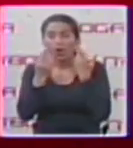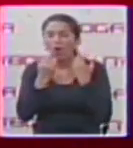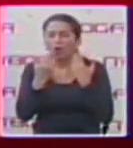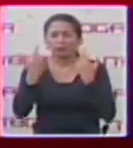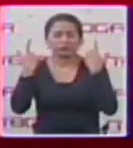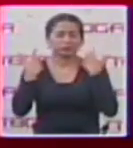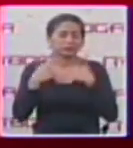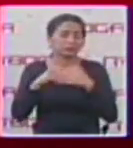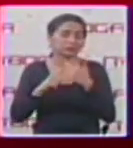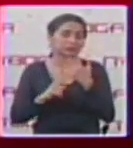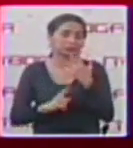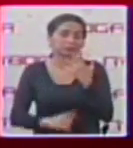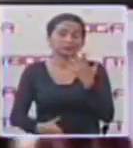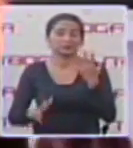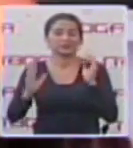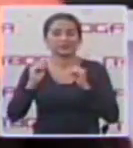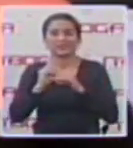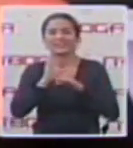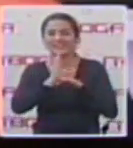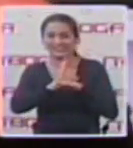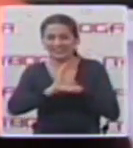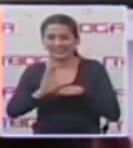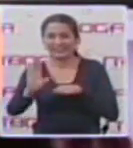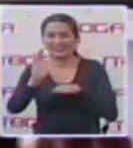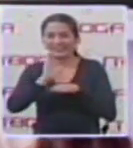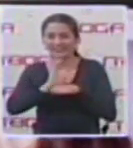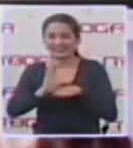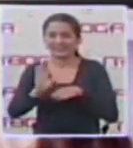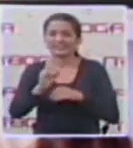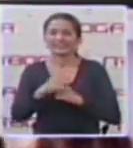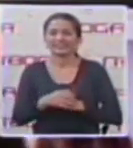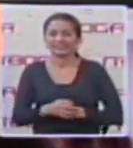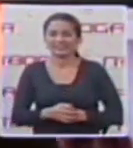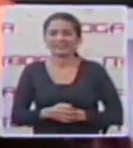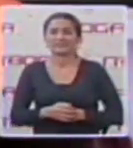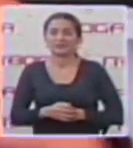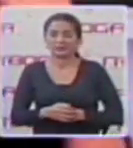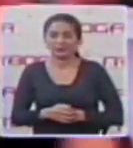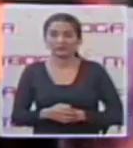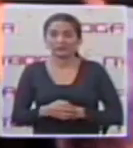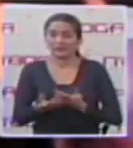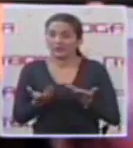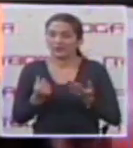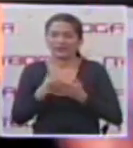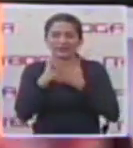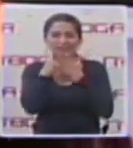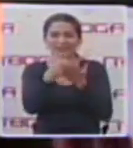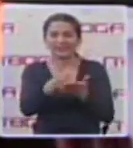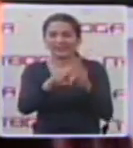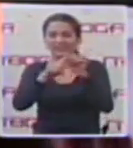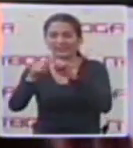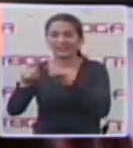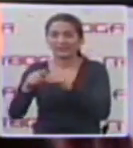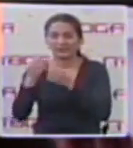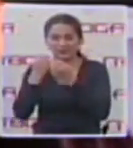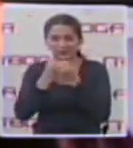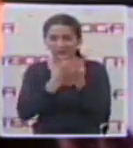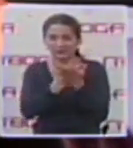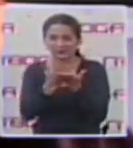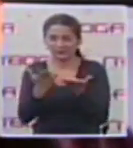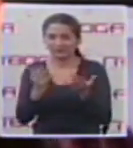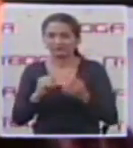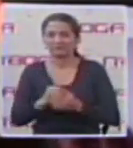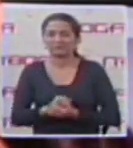Bueno, con todas estas cosas que a veces a nosotras las mujeres nos agobian tanto y que hay tanta información. Entonces la idea